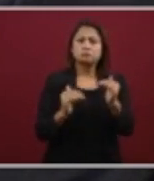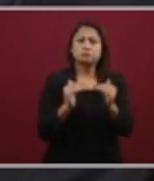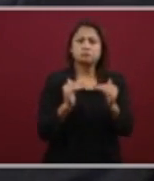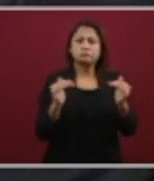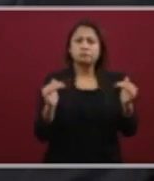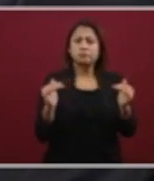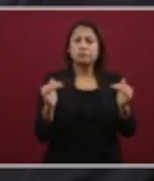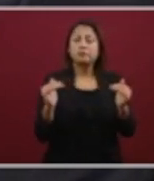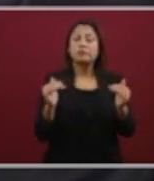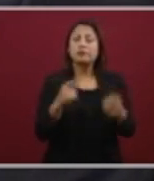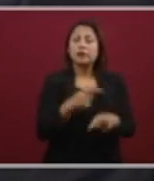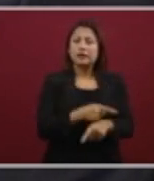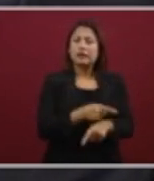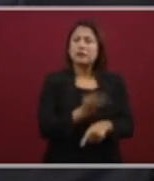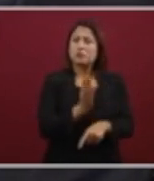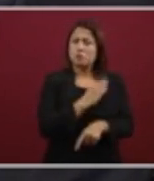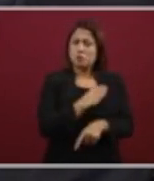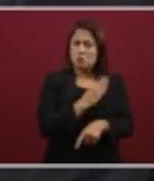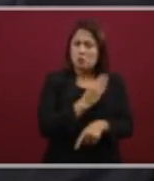un hombre bueno.